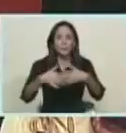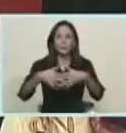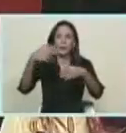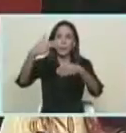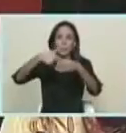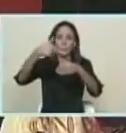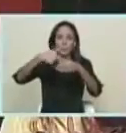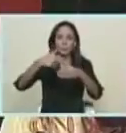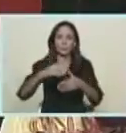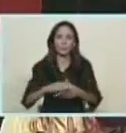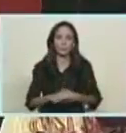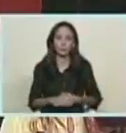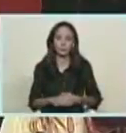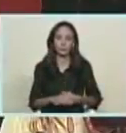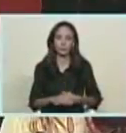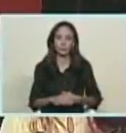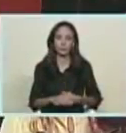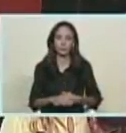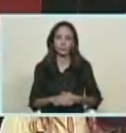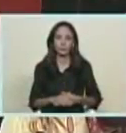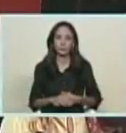Venezuela, PDVSA.